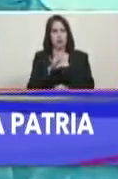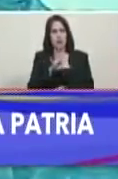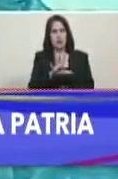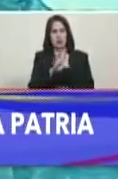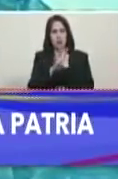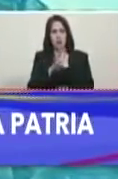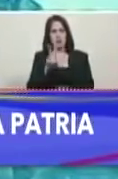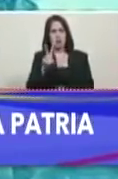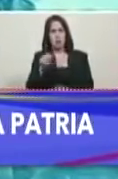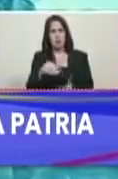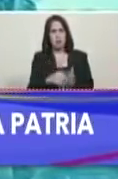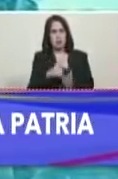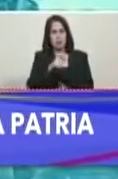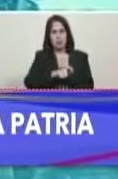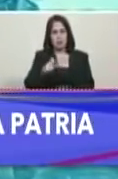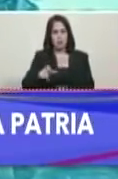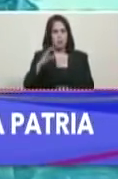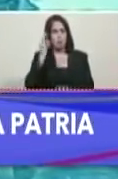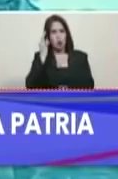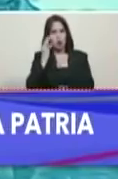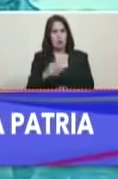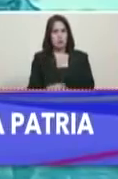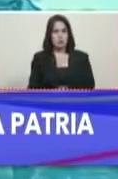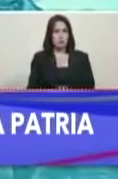544.952 compatriotas de parto humanizado.